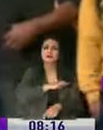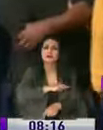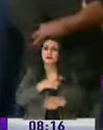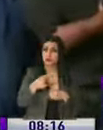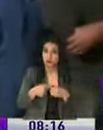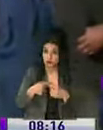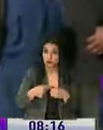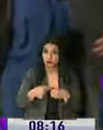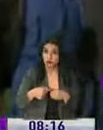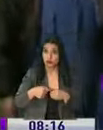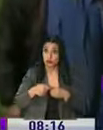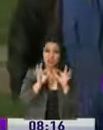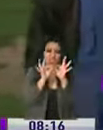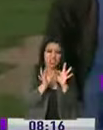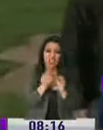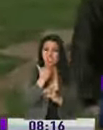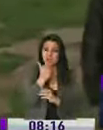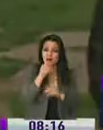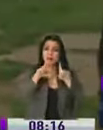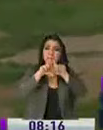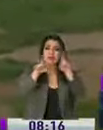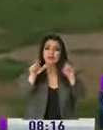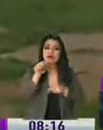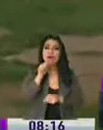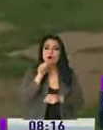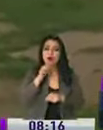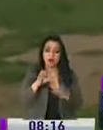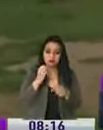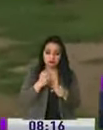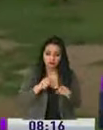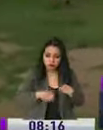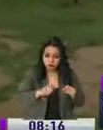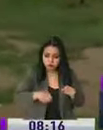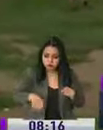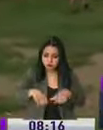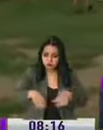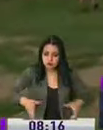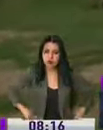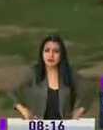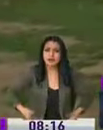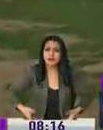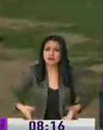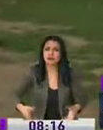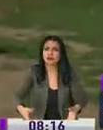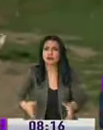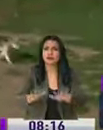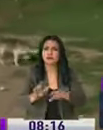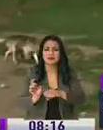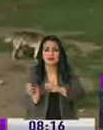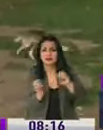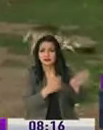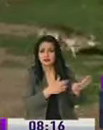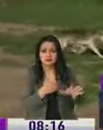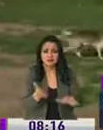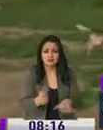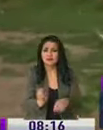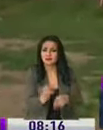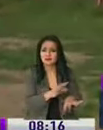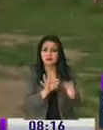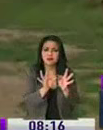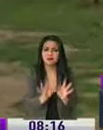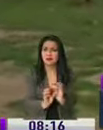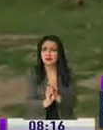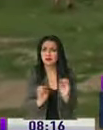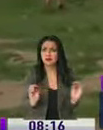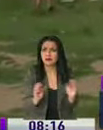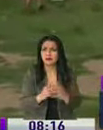fue pues la empresa de agua potable con el colector, y ha dejado en este estado, como ustedes pueden ver en las imágenes, así